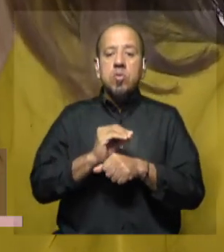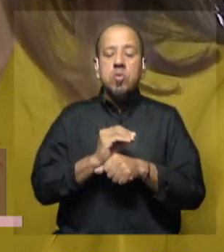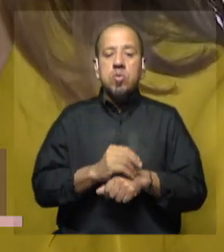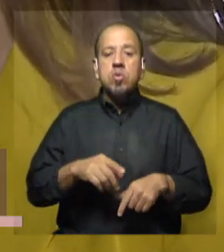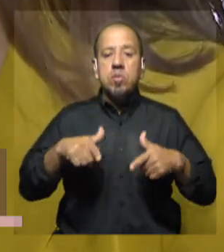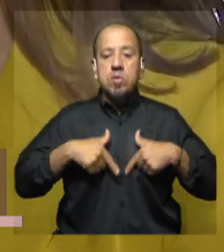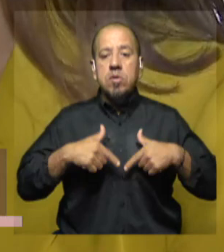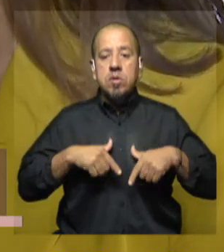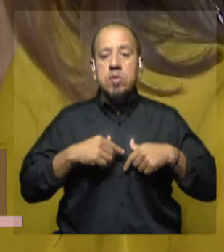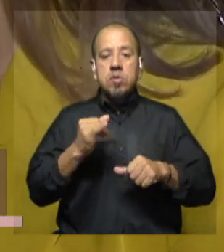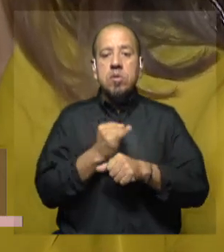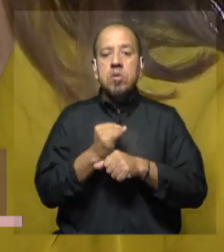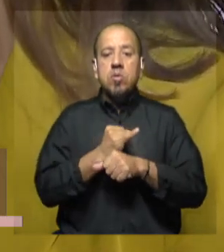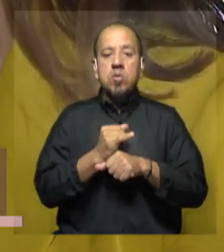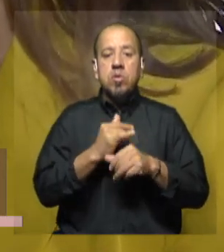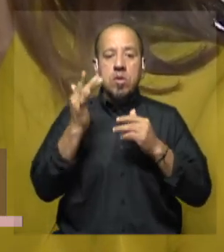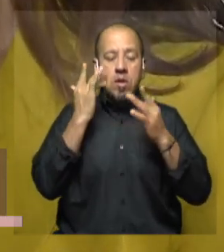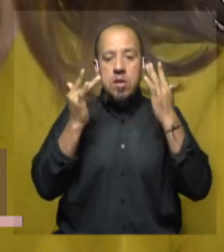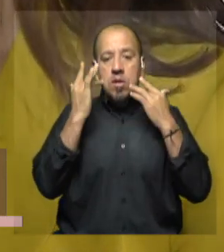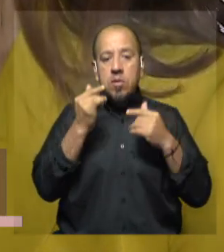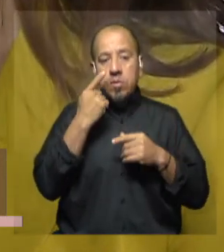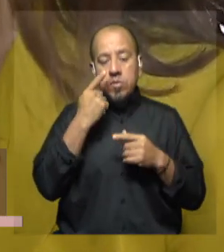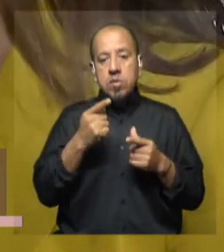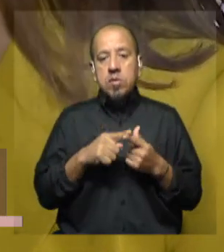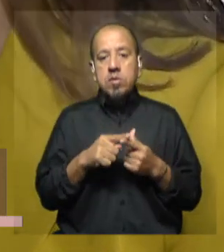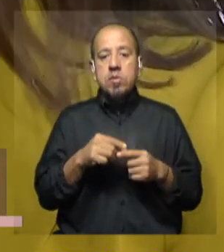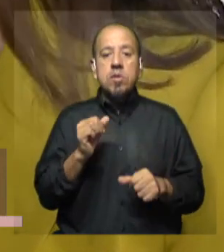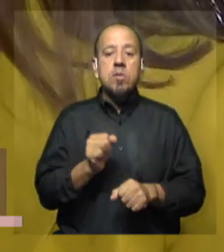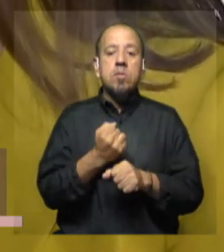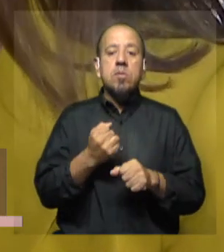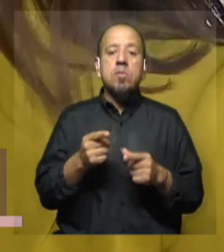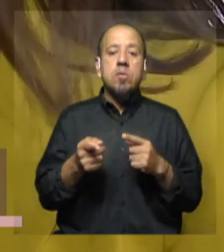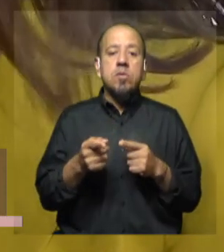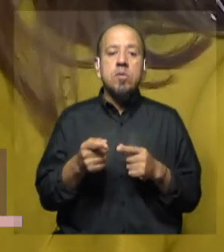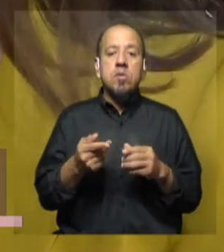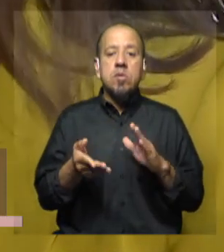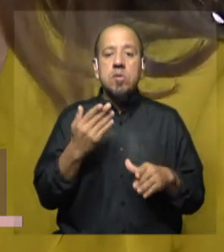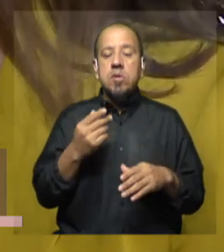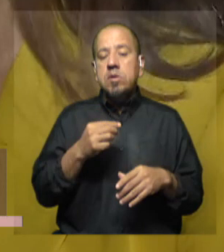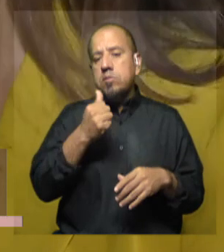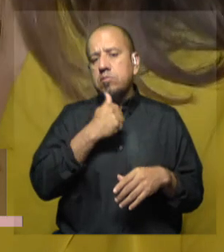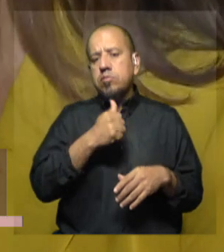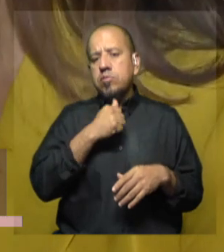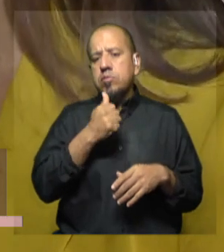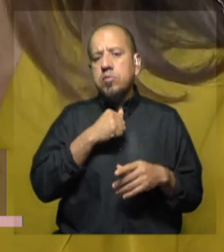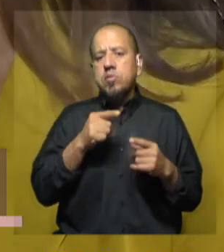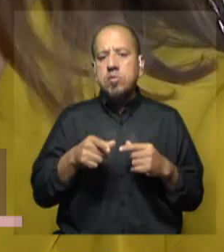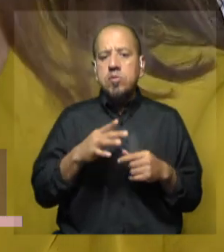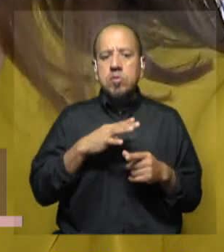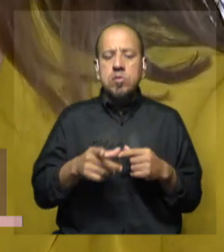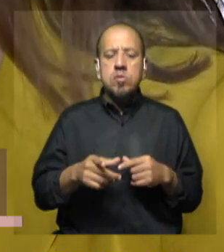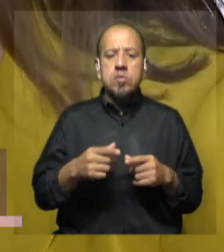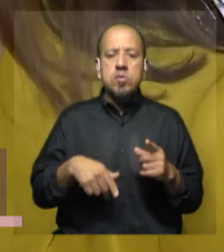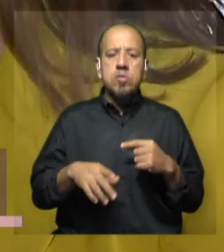a través del Instituto Nacional de Artes Visuales. Es el premio más viejo, más antiguo que tiene nuestro país, tiene una